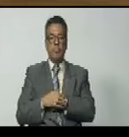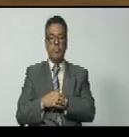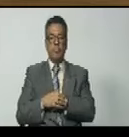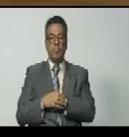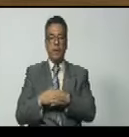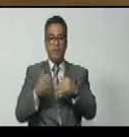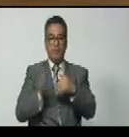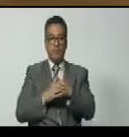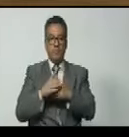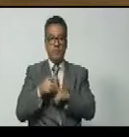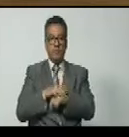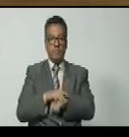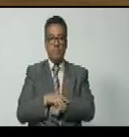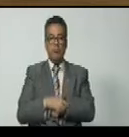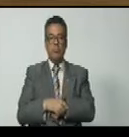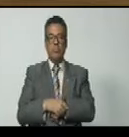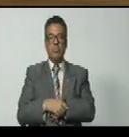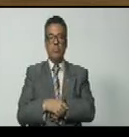Se cierra.